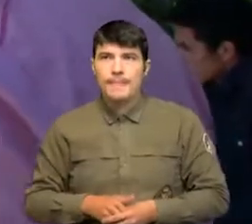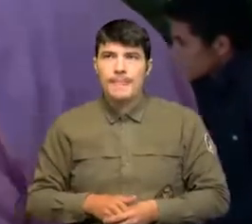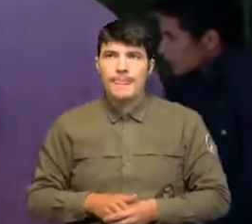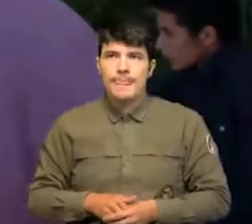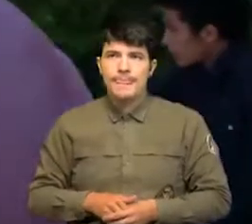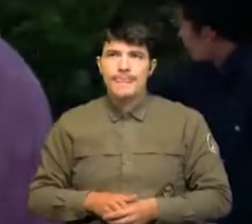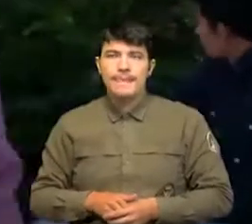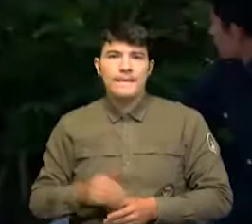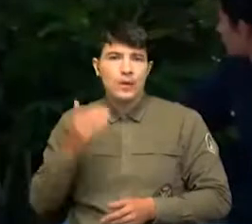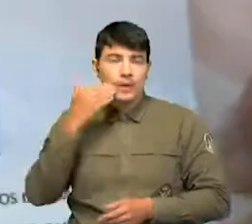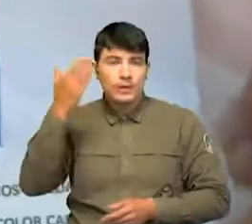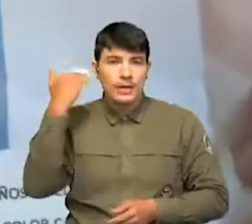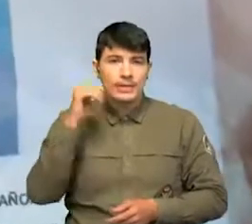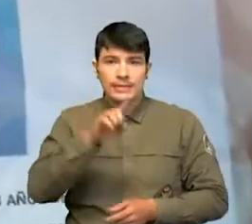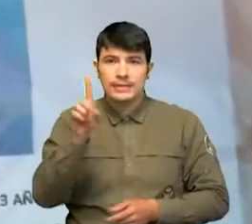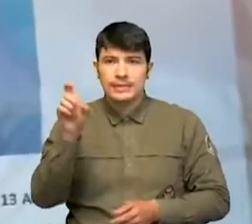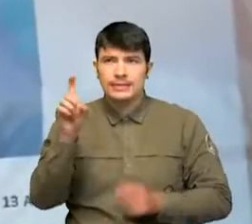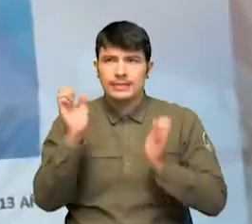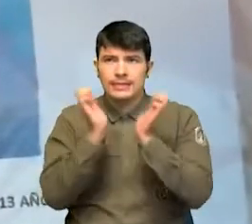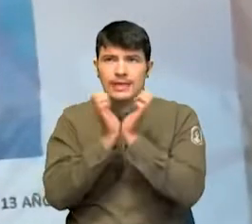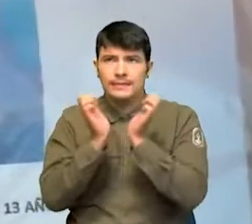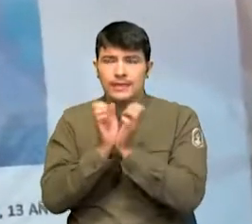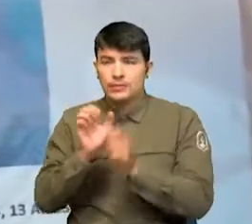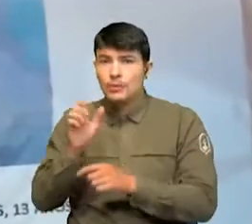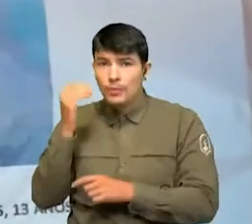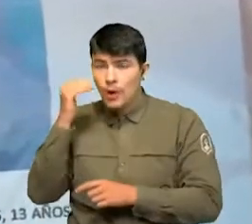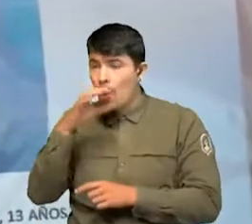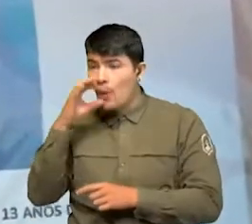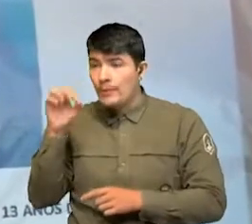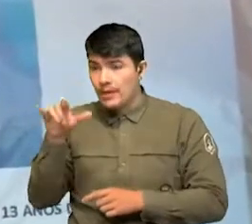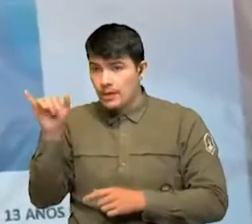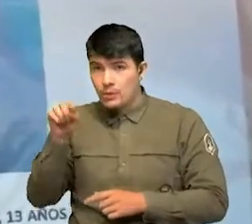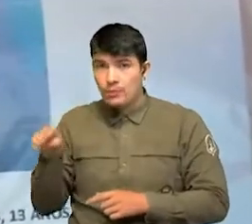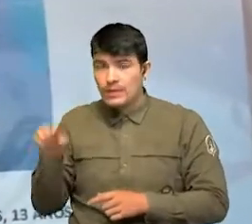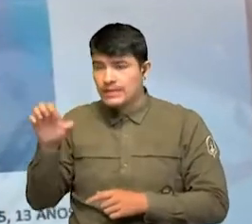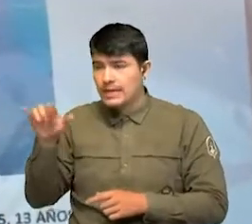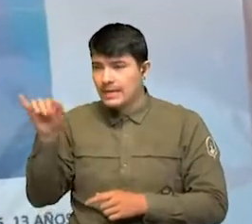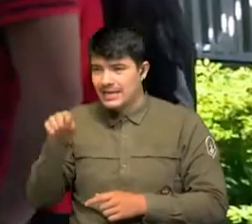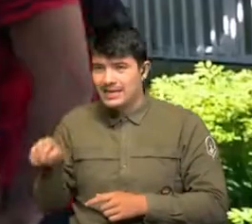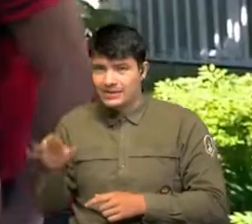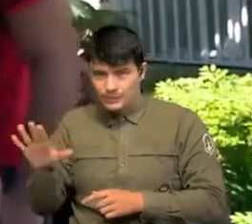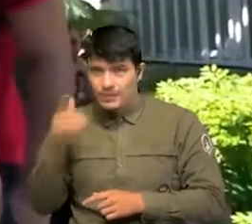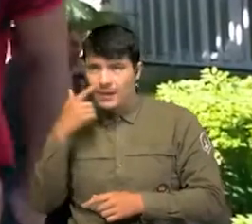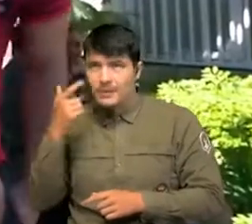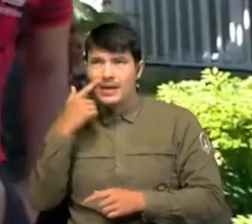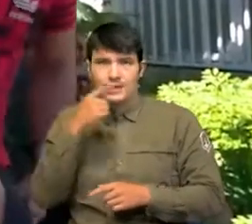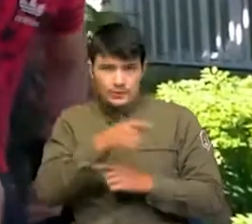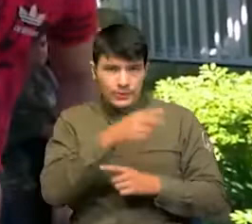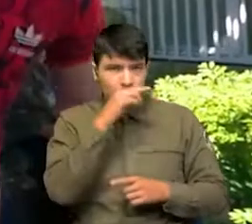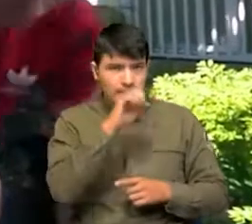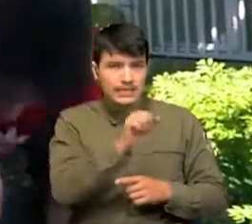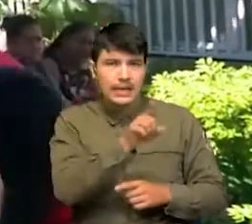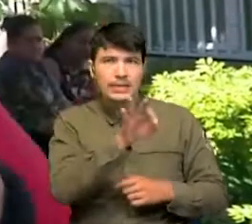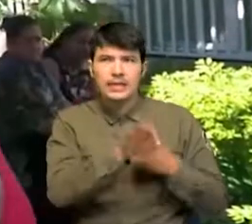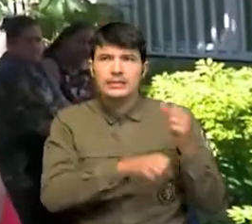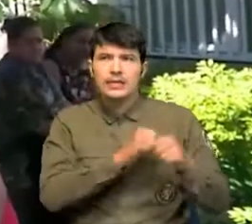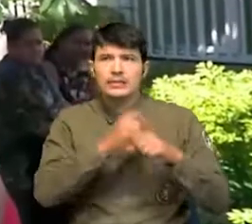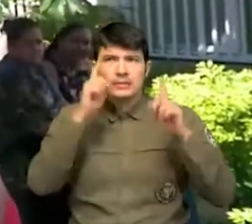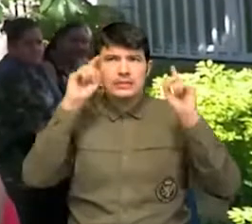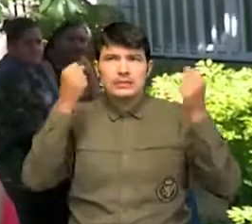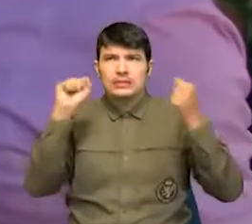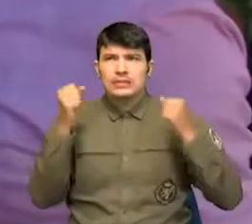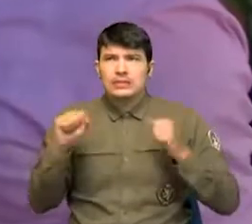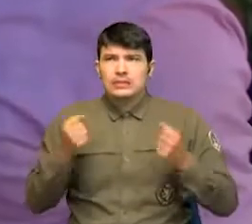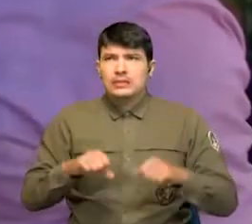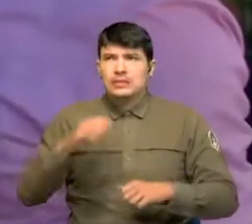desde el pasado 16 de mayo luis elías padre de daniela alexandra castro de 13 años de edad se ha mantenido en constante zozobra al no